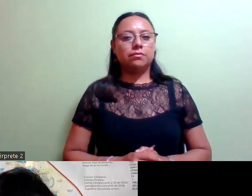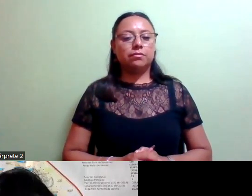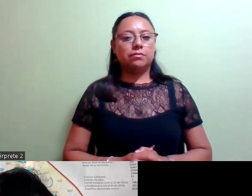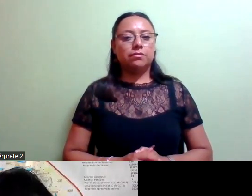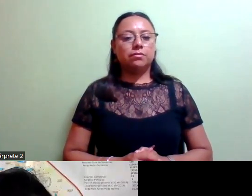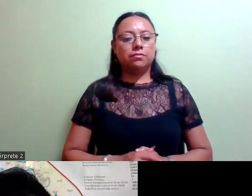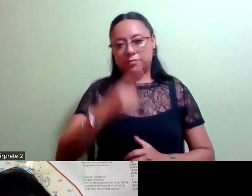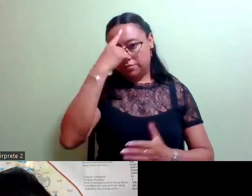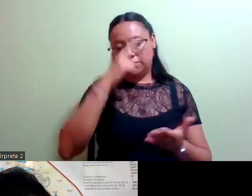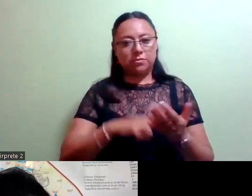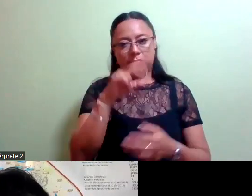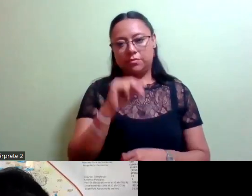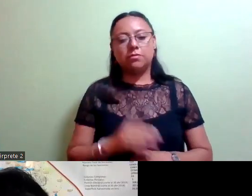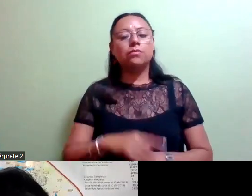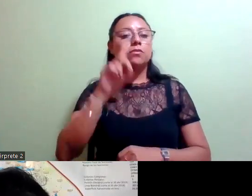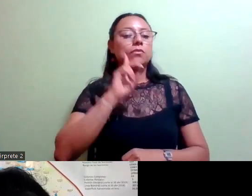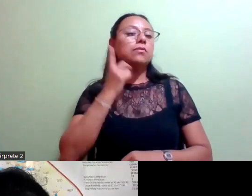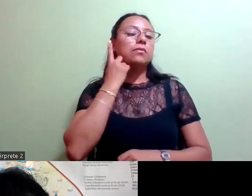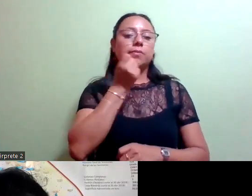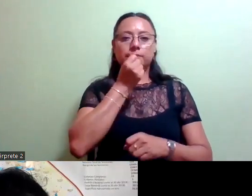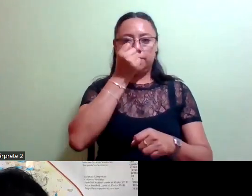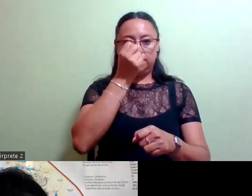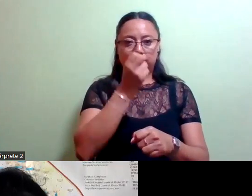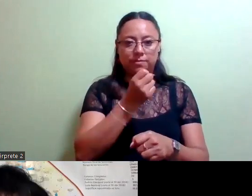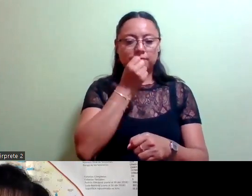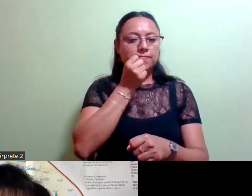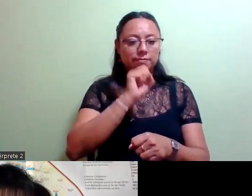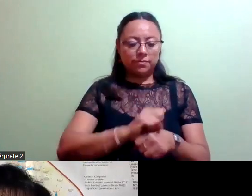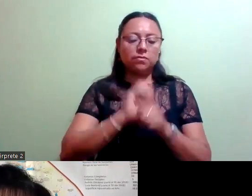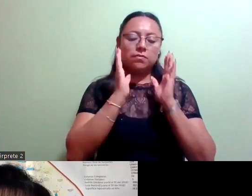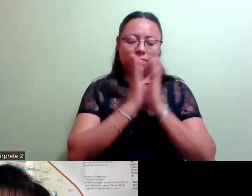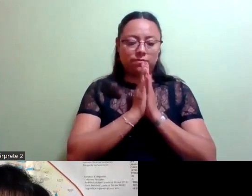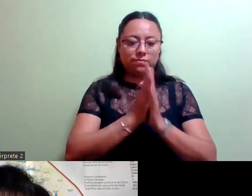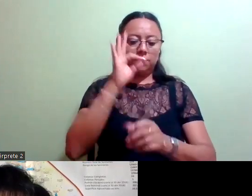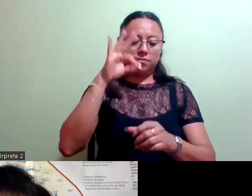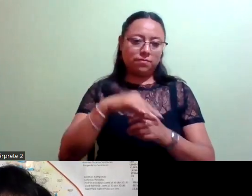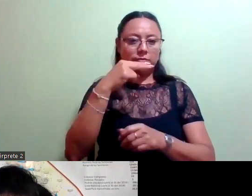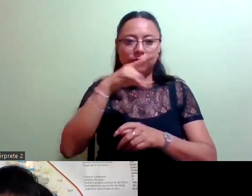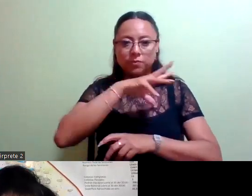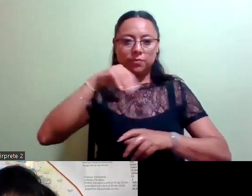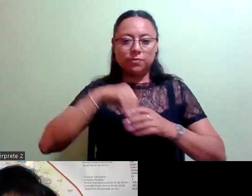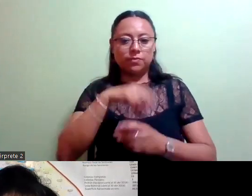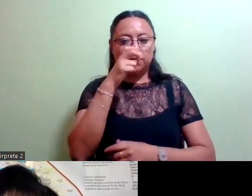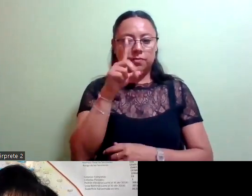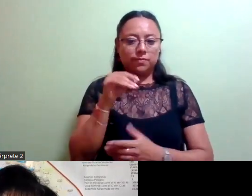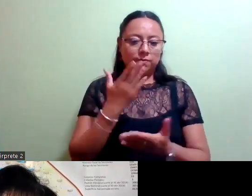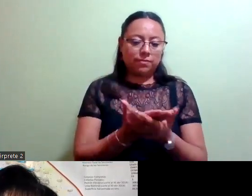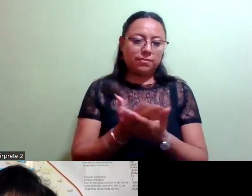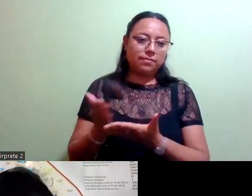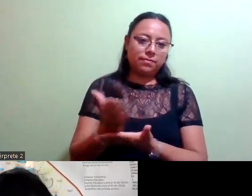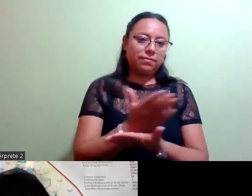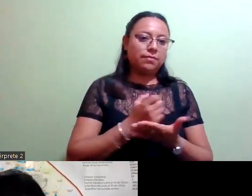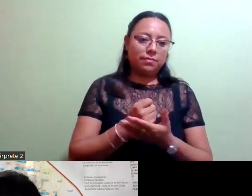Parece ser que no. Diputada secretaria, le ruego entonces recoger la votación nominal del presente dictamen.